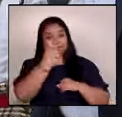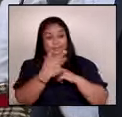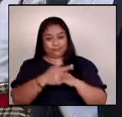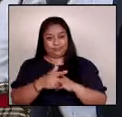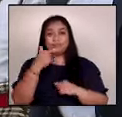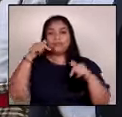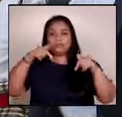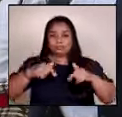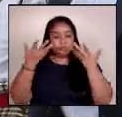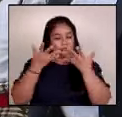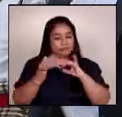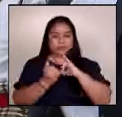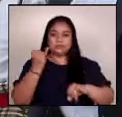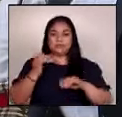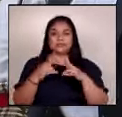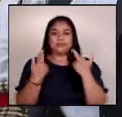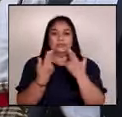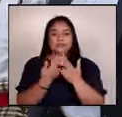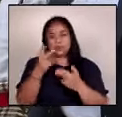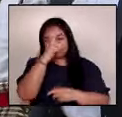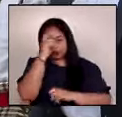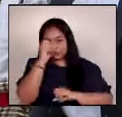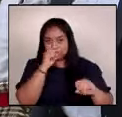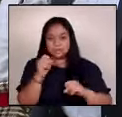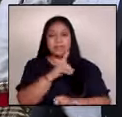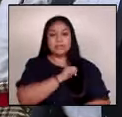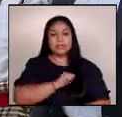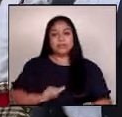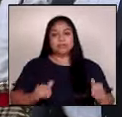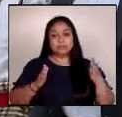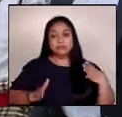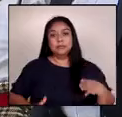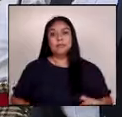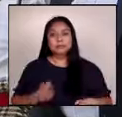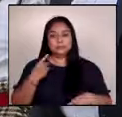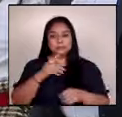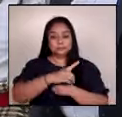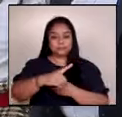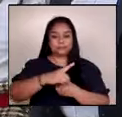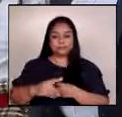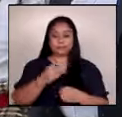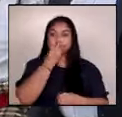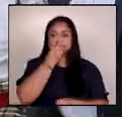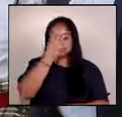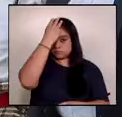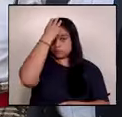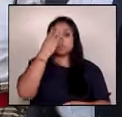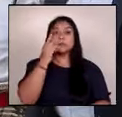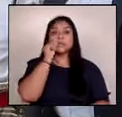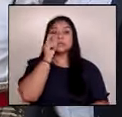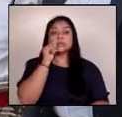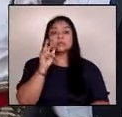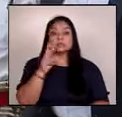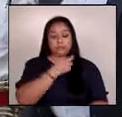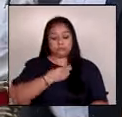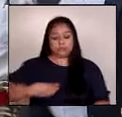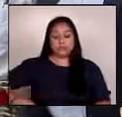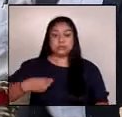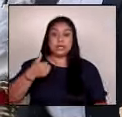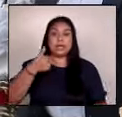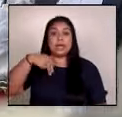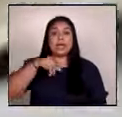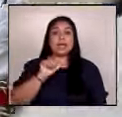con los alcaldes del departamento del Quiché, el señor presidente de la ANAM,